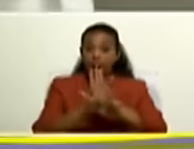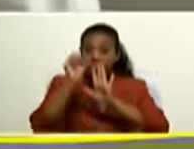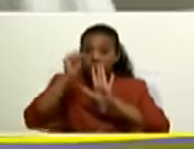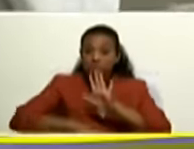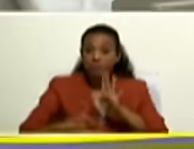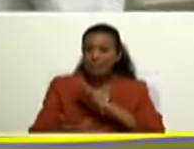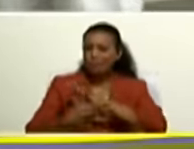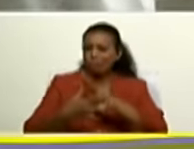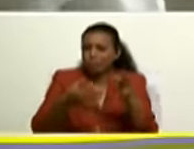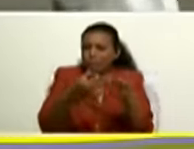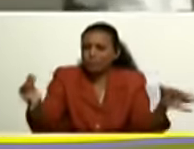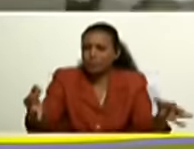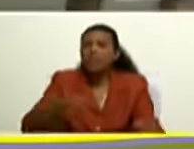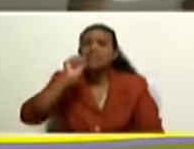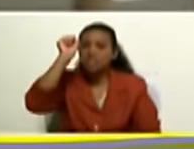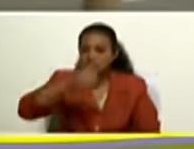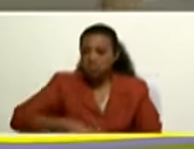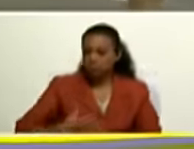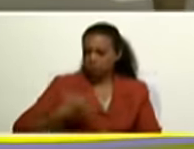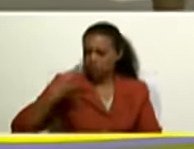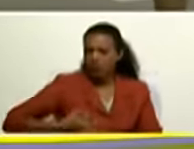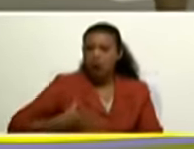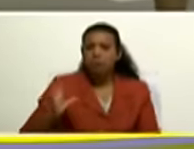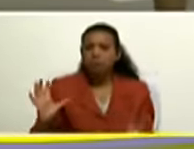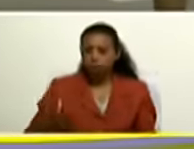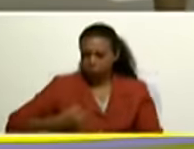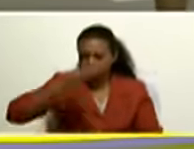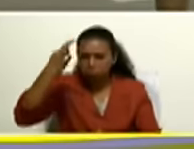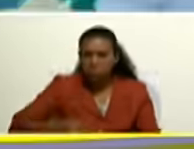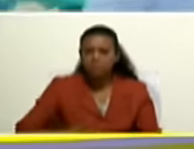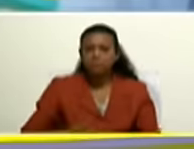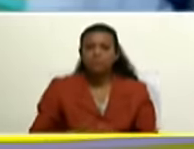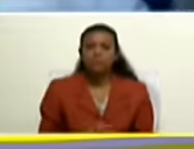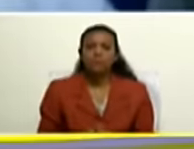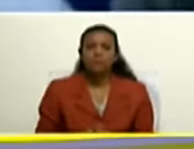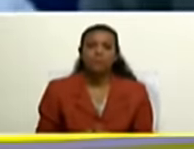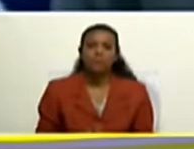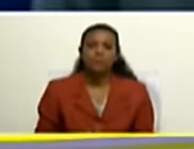con alta tecnología. Eso sí es un proceso de verdad.